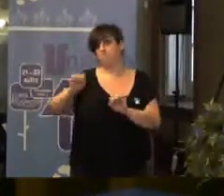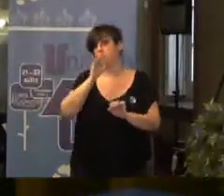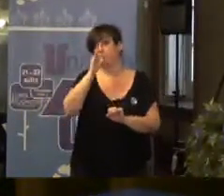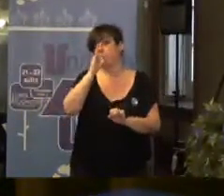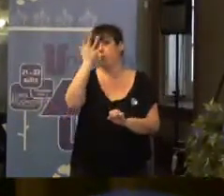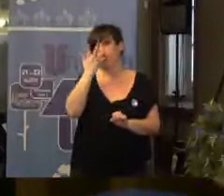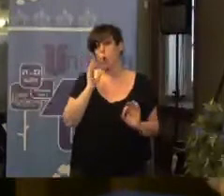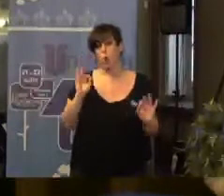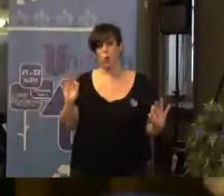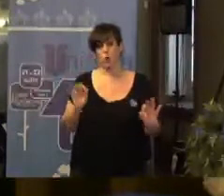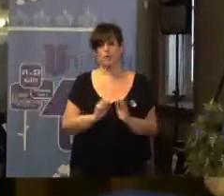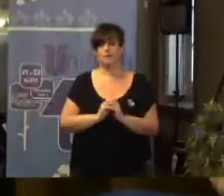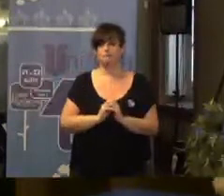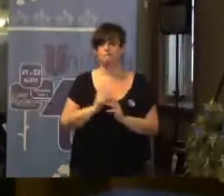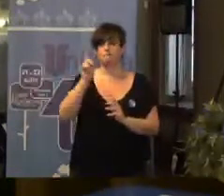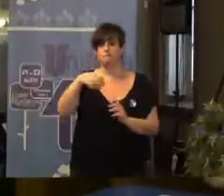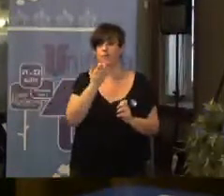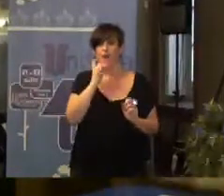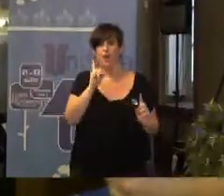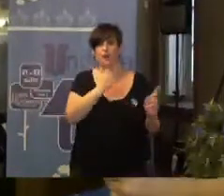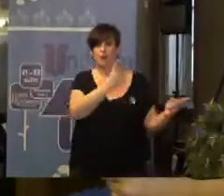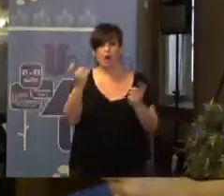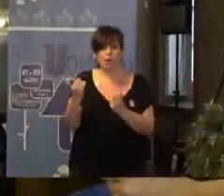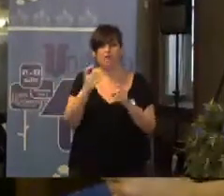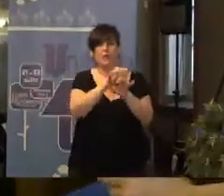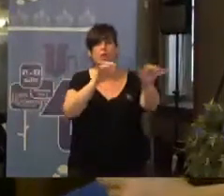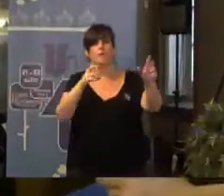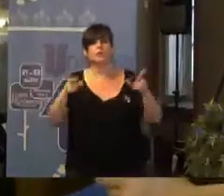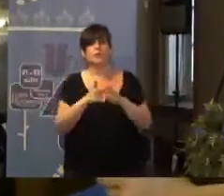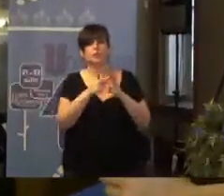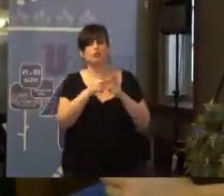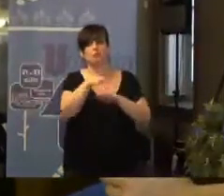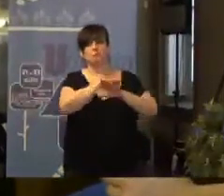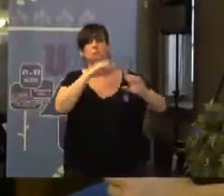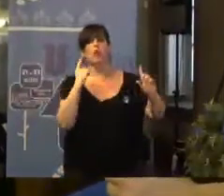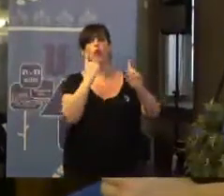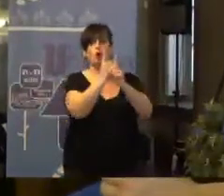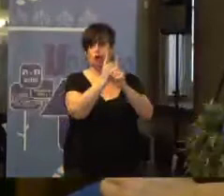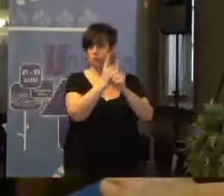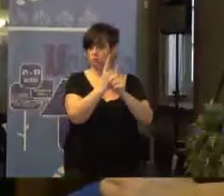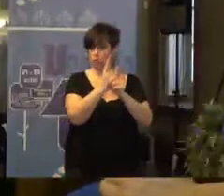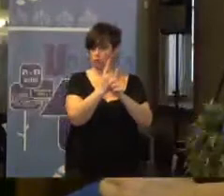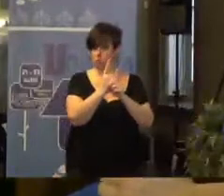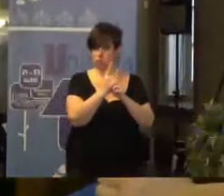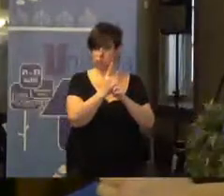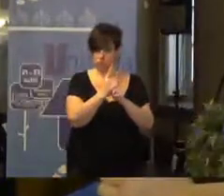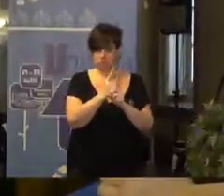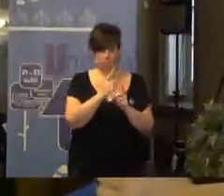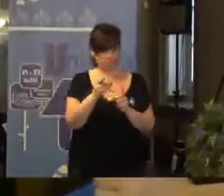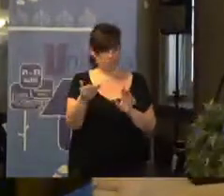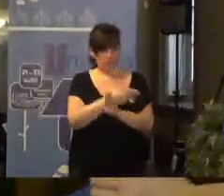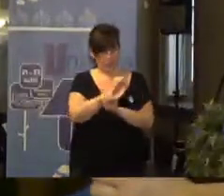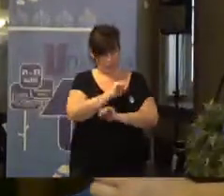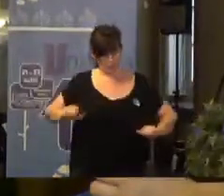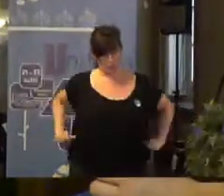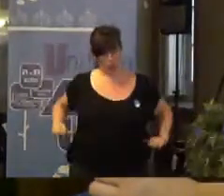necesario, deciden gobernar contra a maioría social impunemente, como pasaba en Portugal, afortunadamente agora non, pero